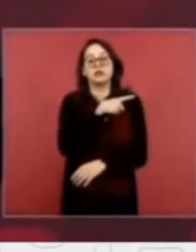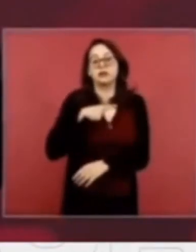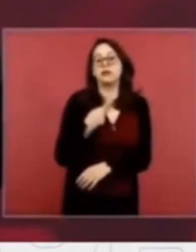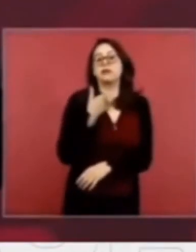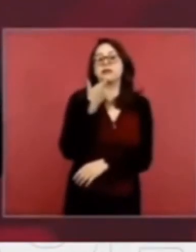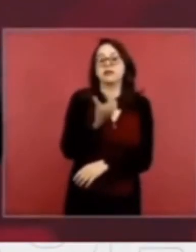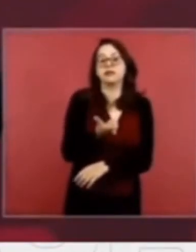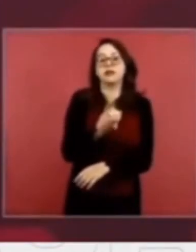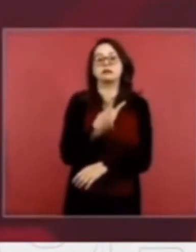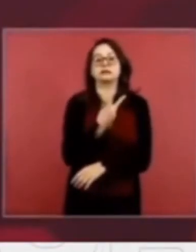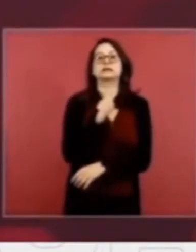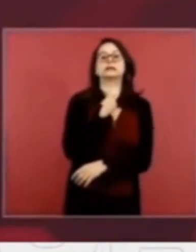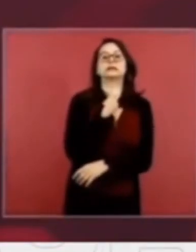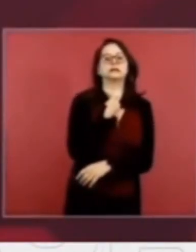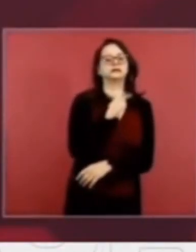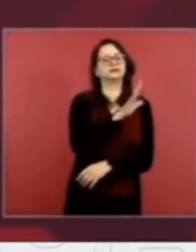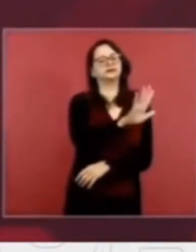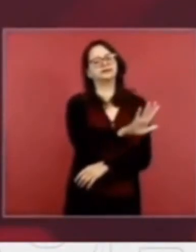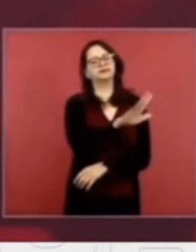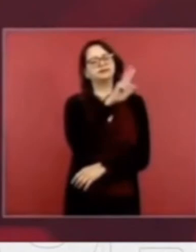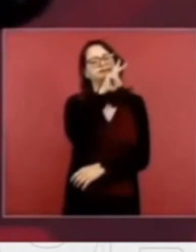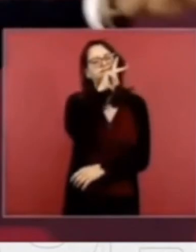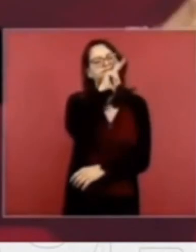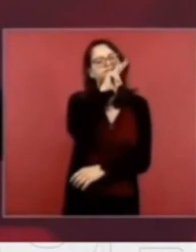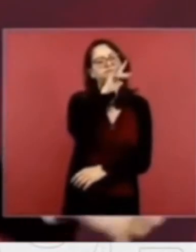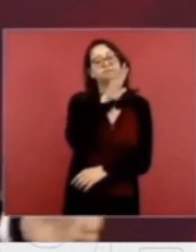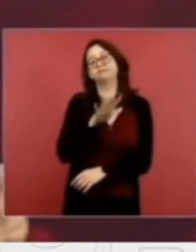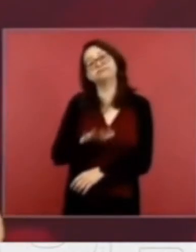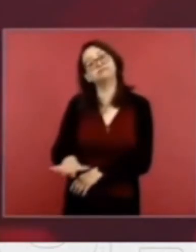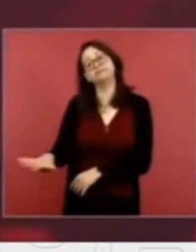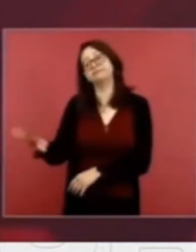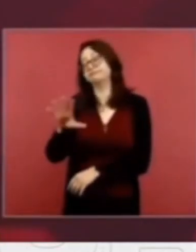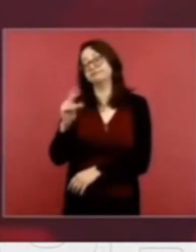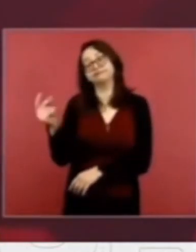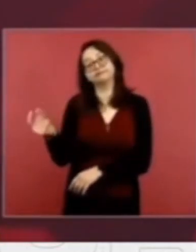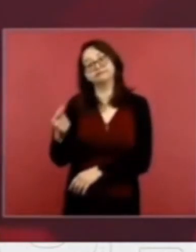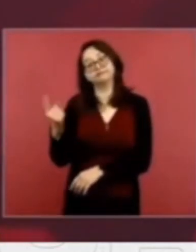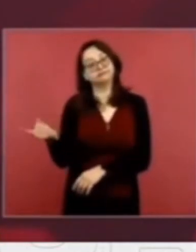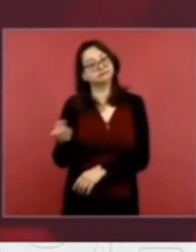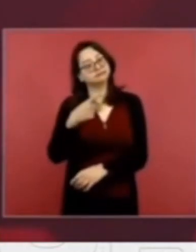privadas de los de arriba en deuda pública.